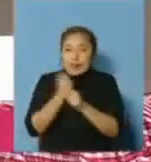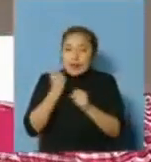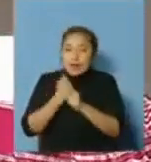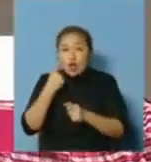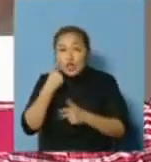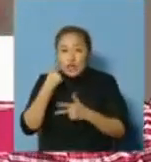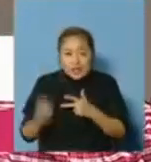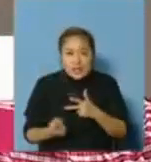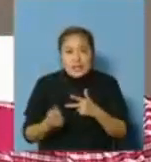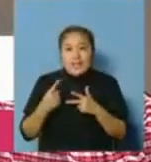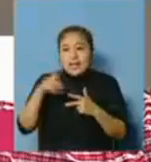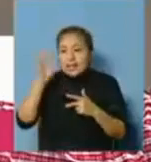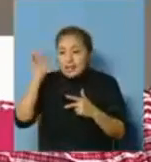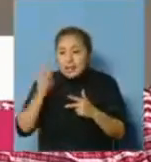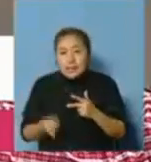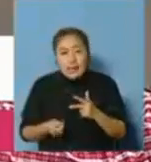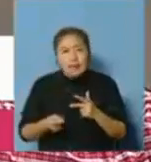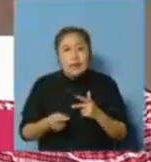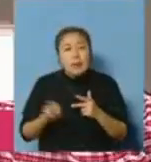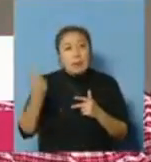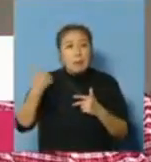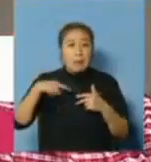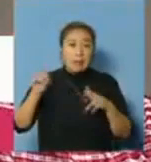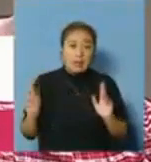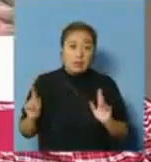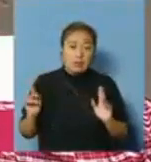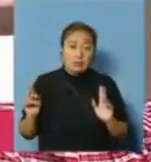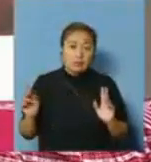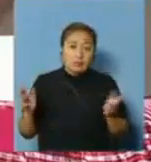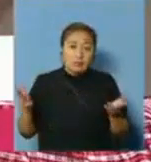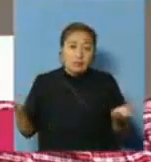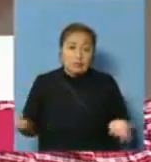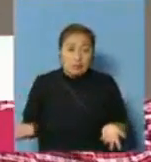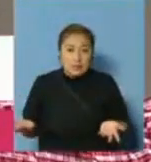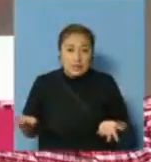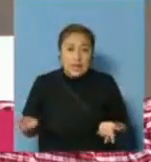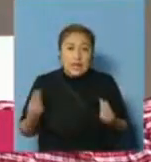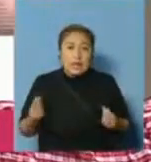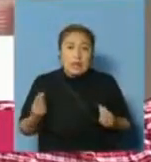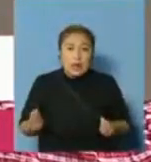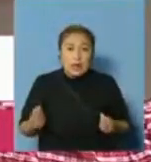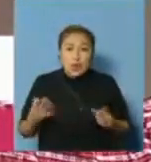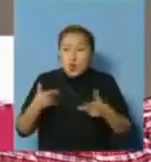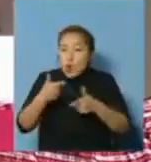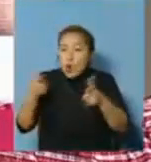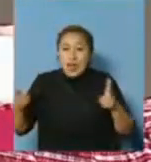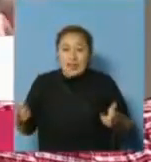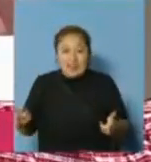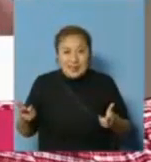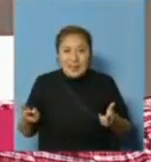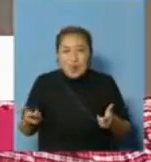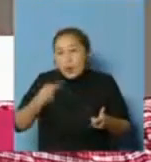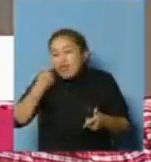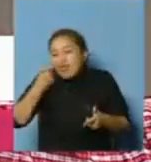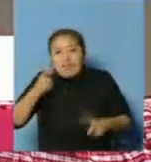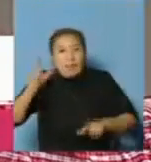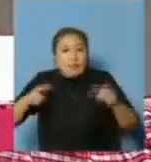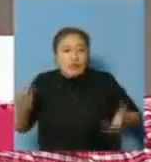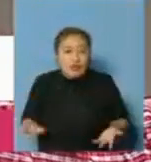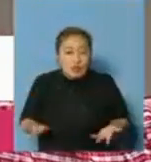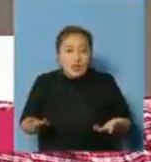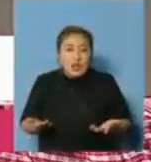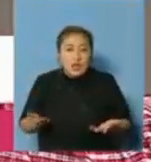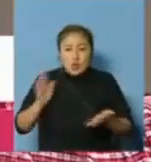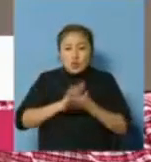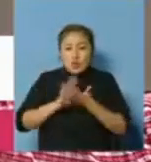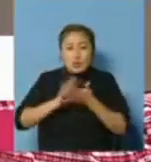y los intendentes pero bueno evidentemente no no no no ha habido o no se interés con lo cual